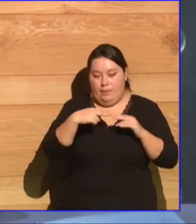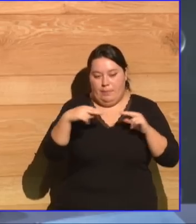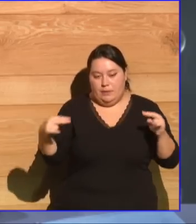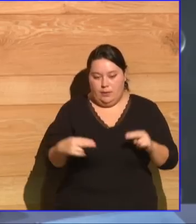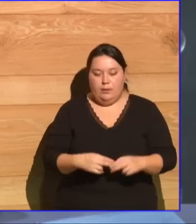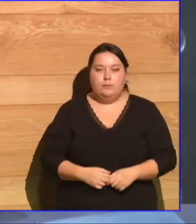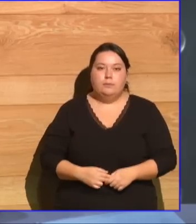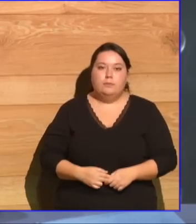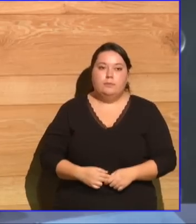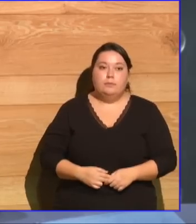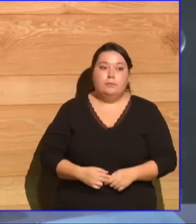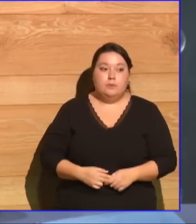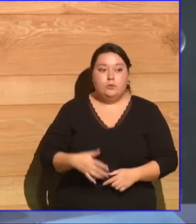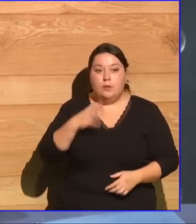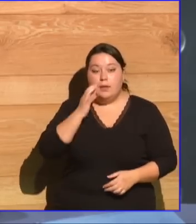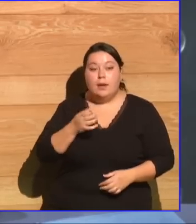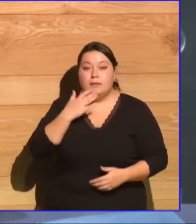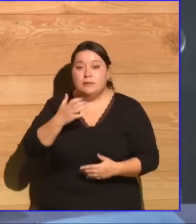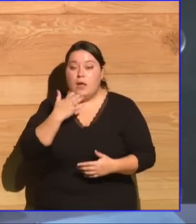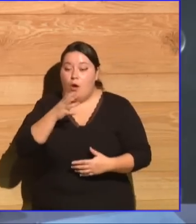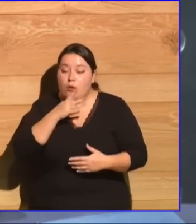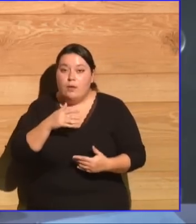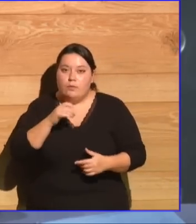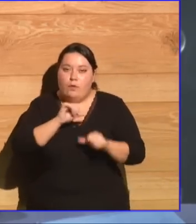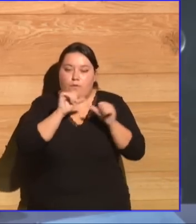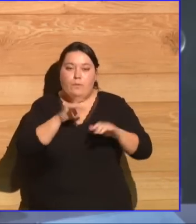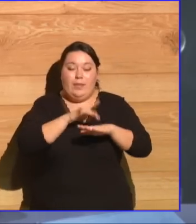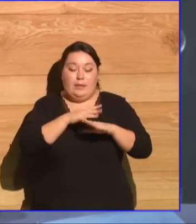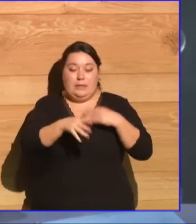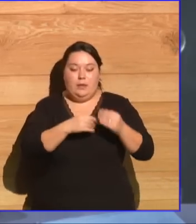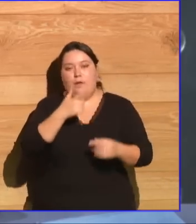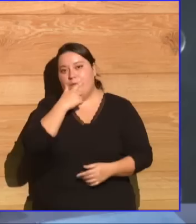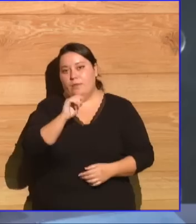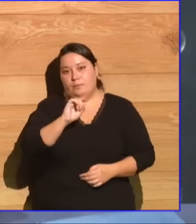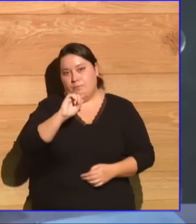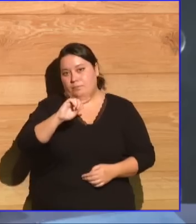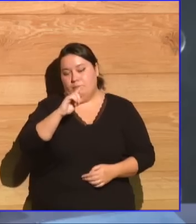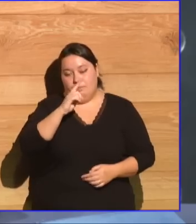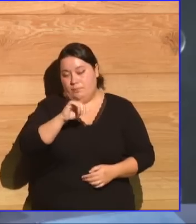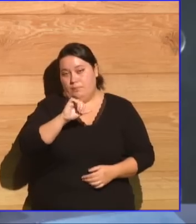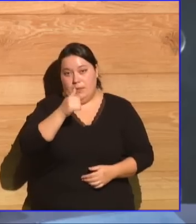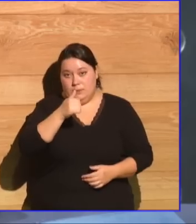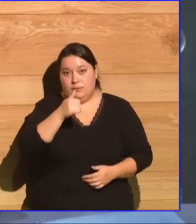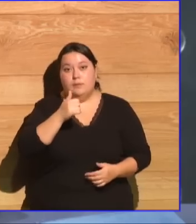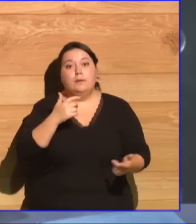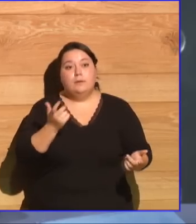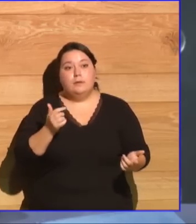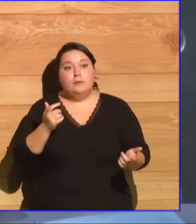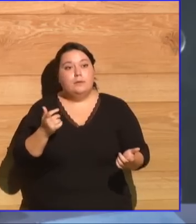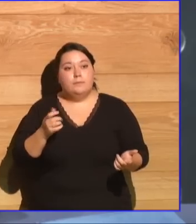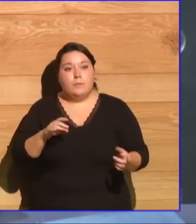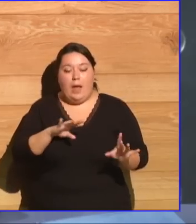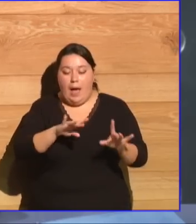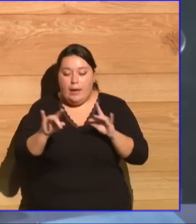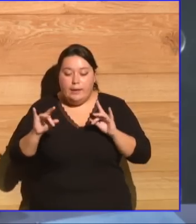es real. Si eso se hiciera ahora de forma digital, sería mucho más fácil hacerlo más espectacular. El puñado de